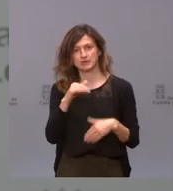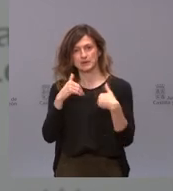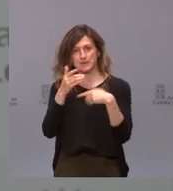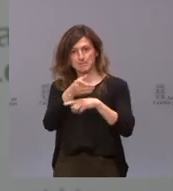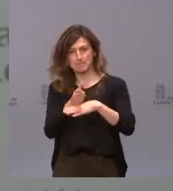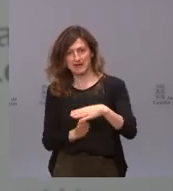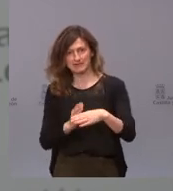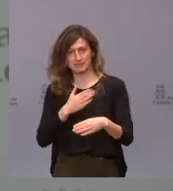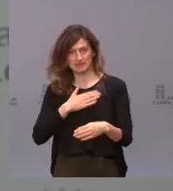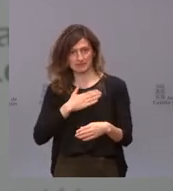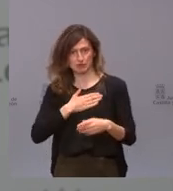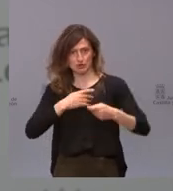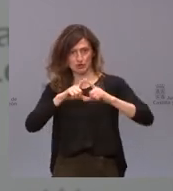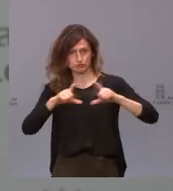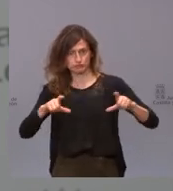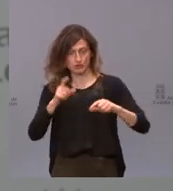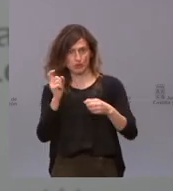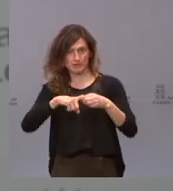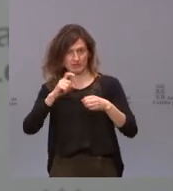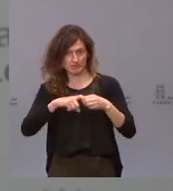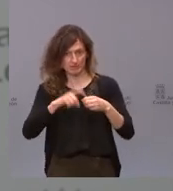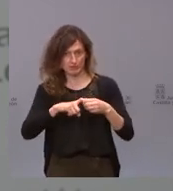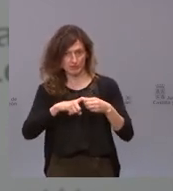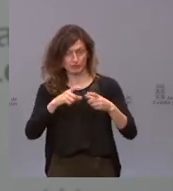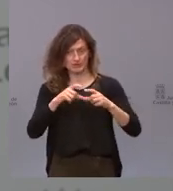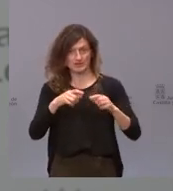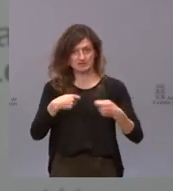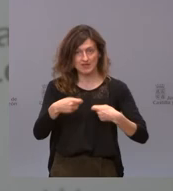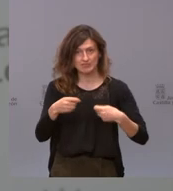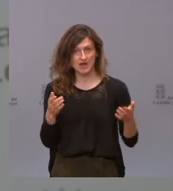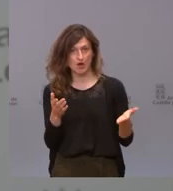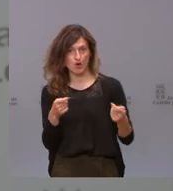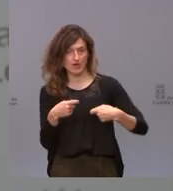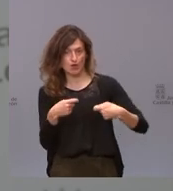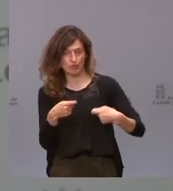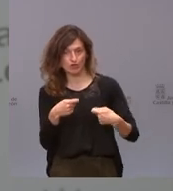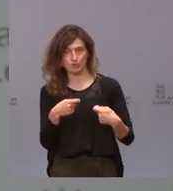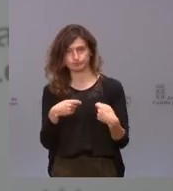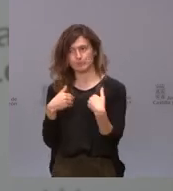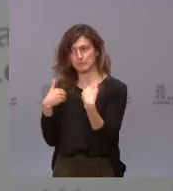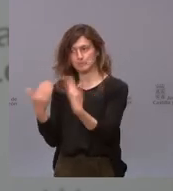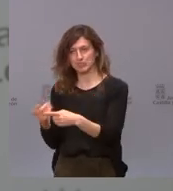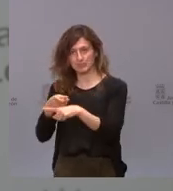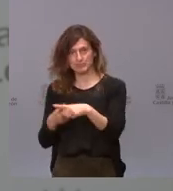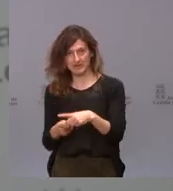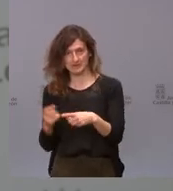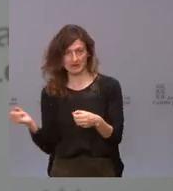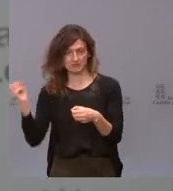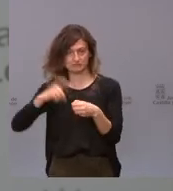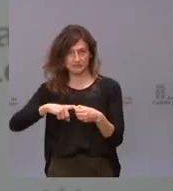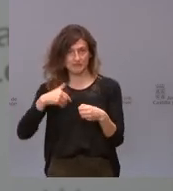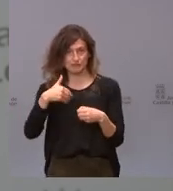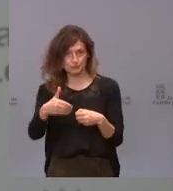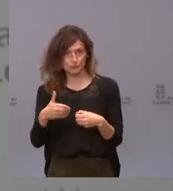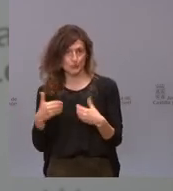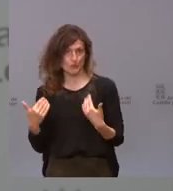del patrimonio o de la participación en esa pequeña tienda en ese pequeño negocio con el fin de que se involucre y en su futuro pues le pueda alegrar